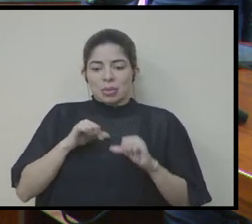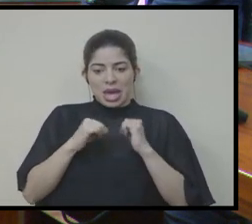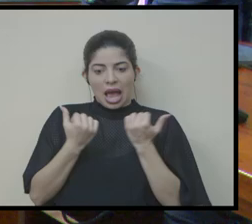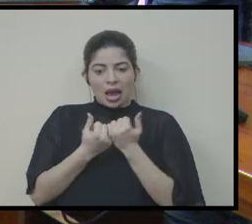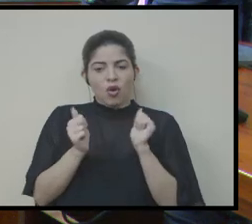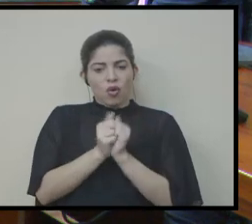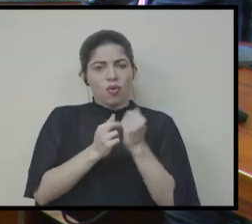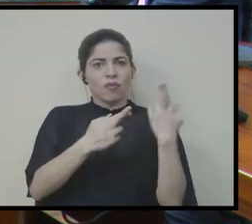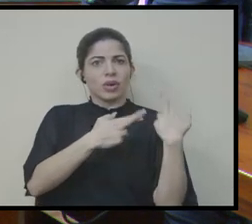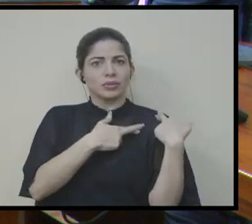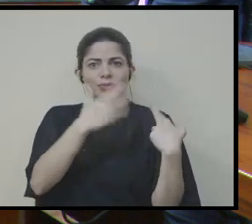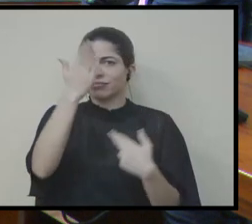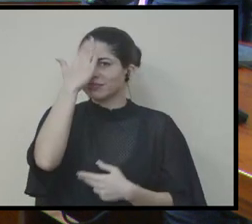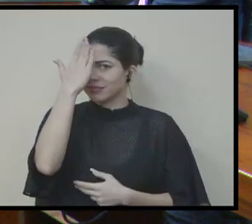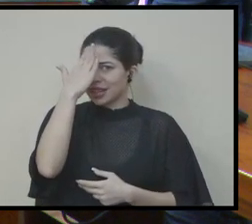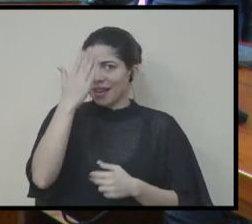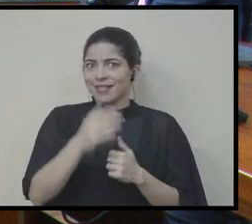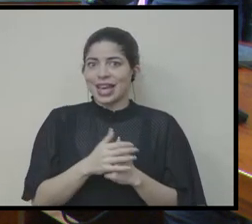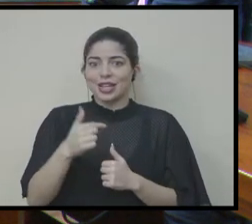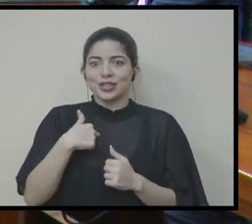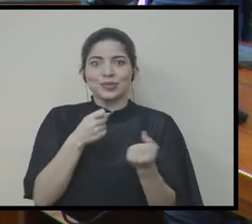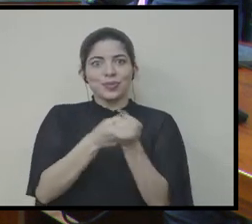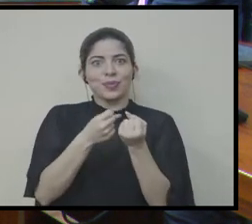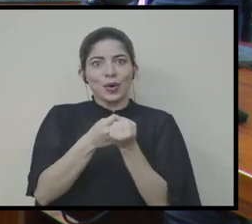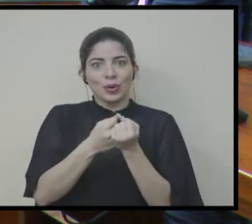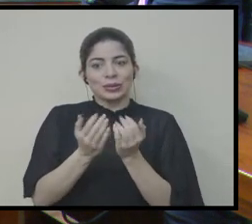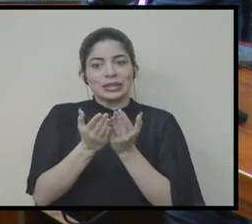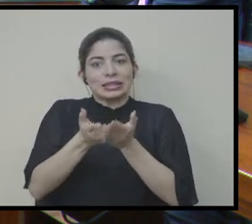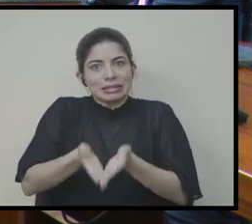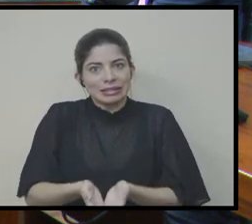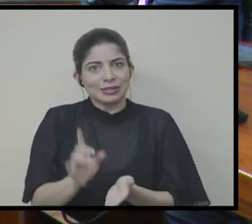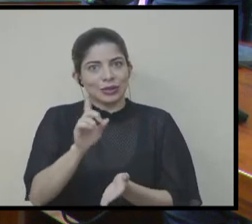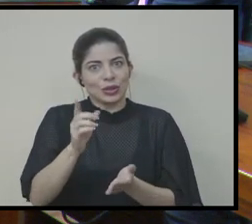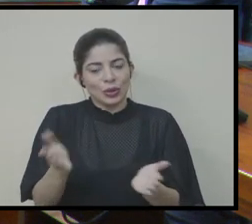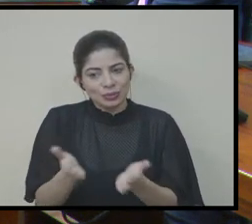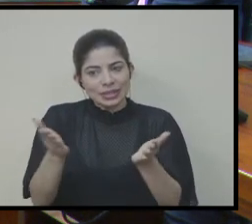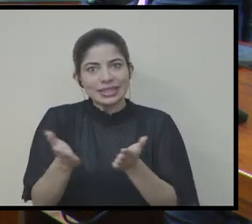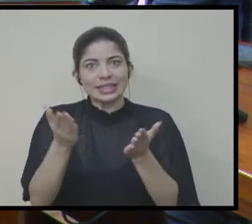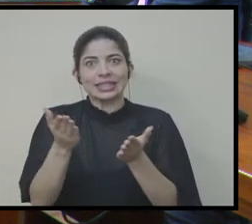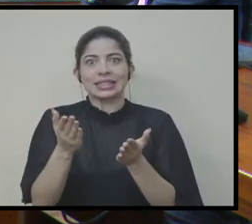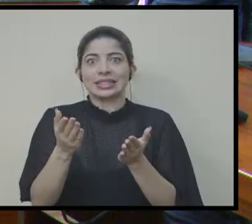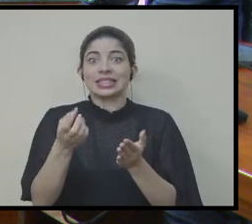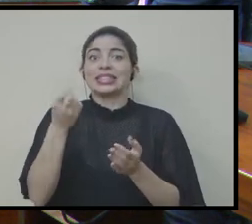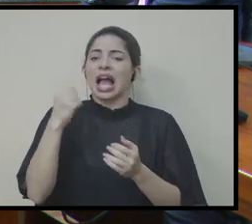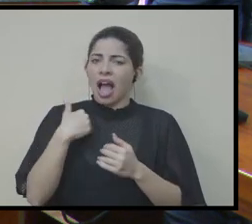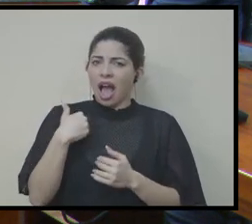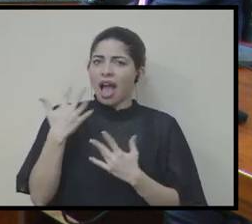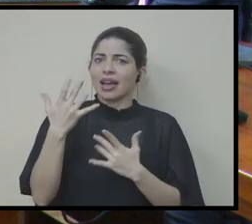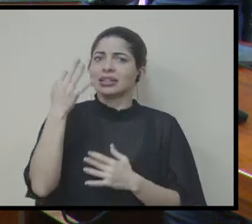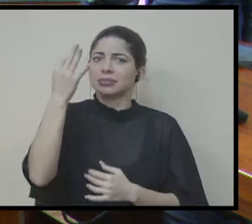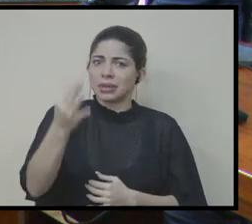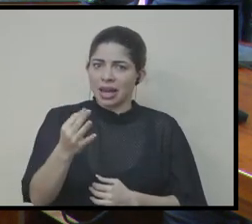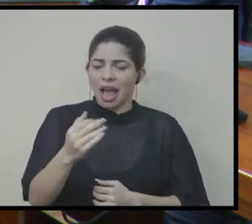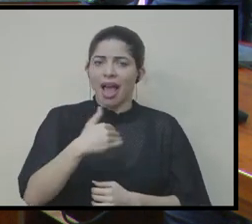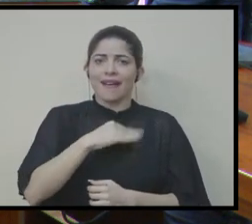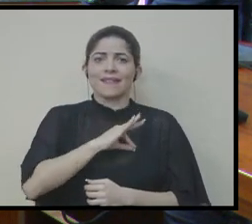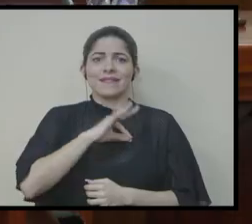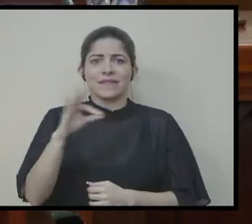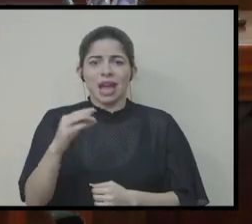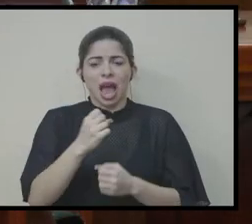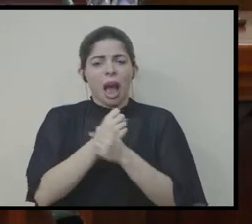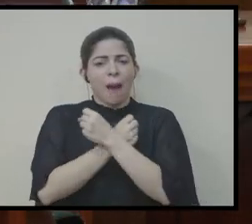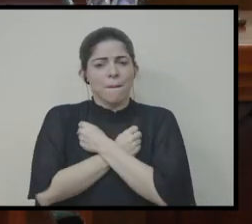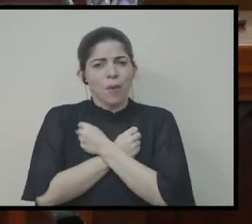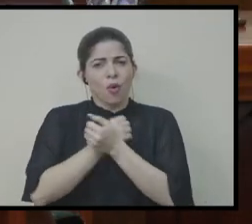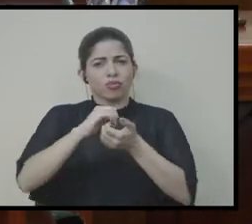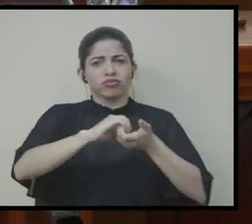responsable saber que estoy apoyando a que este barco no se hunda, a que sí hay esperanza, sí hay fe, hay amor,